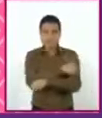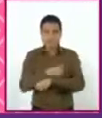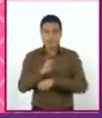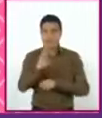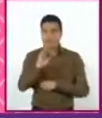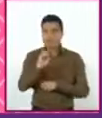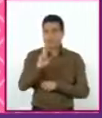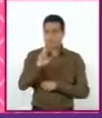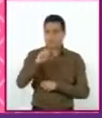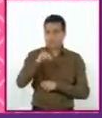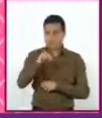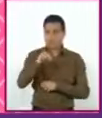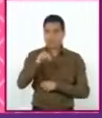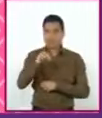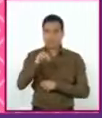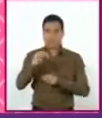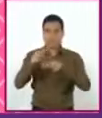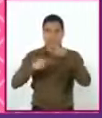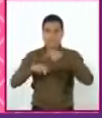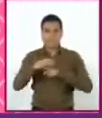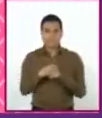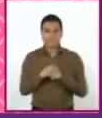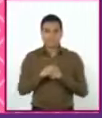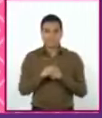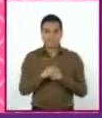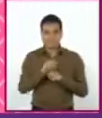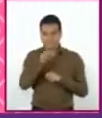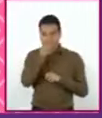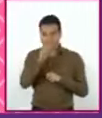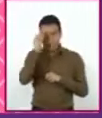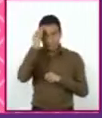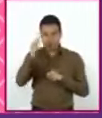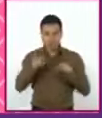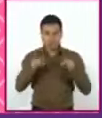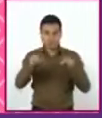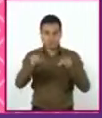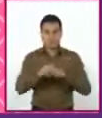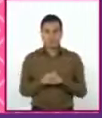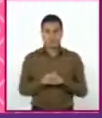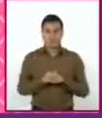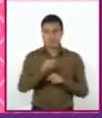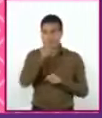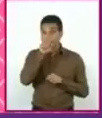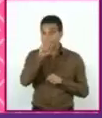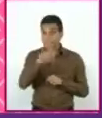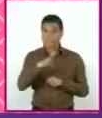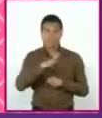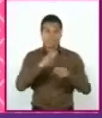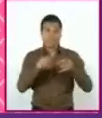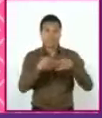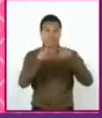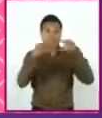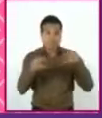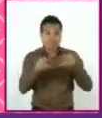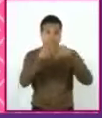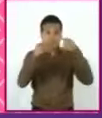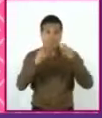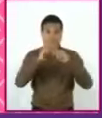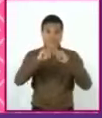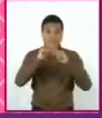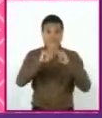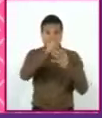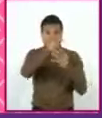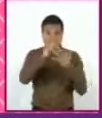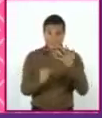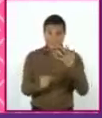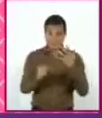el siglo XVIII. Para concluir, algunos hechos y acontecimientos históricos que se destacan en la